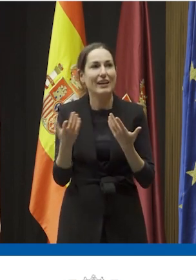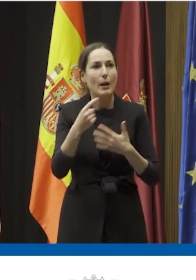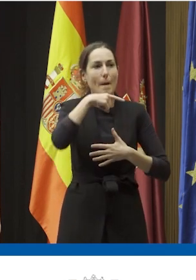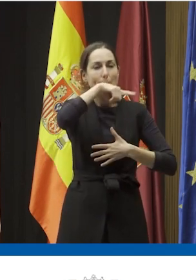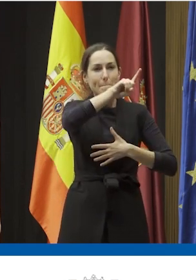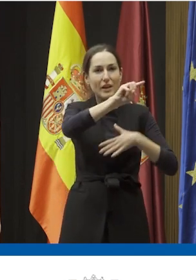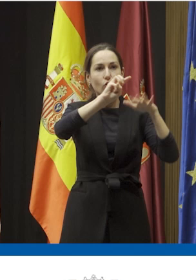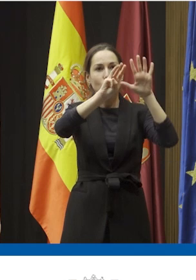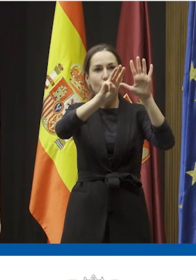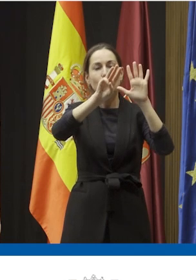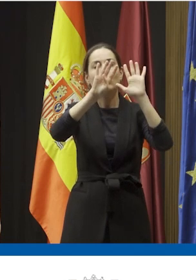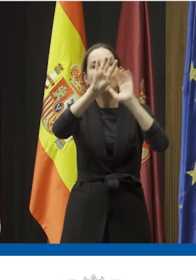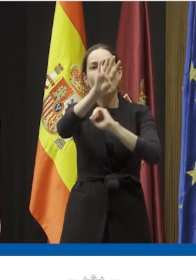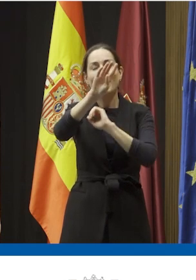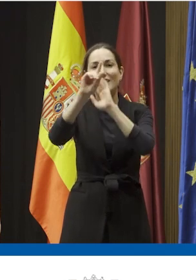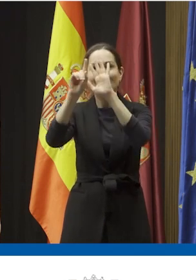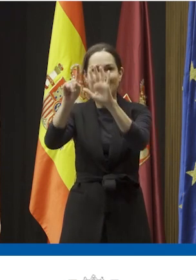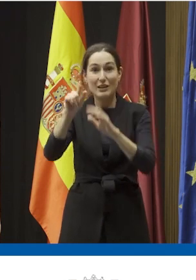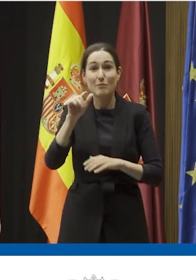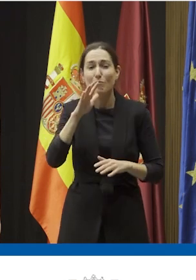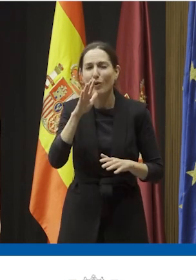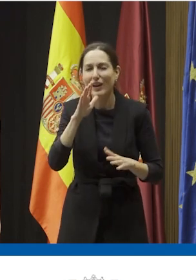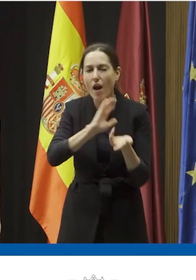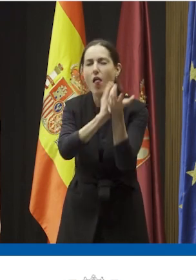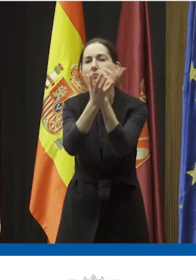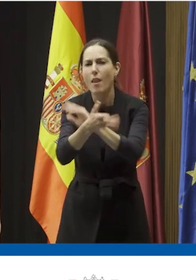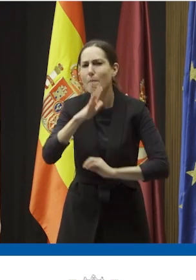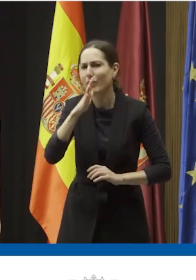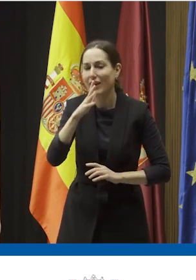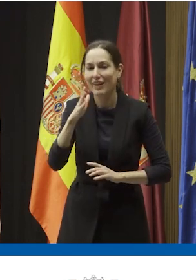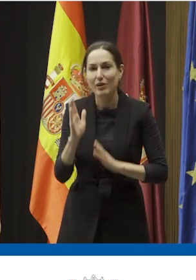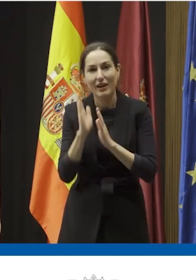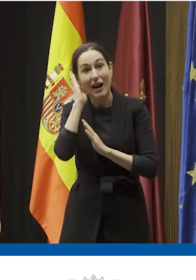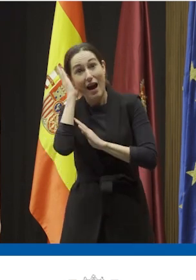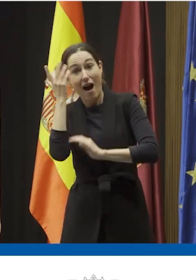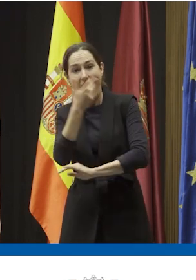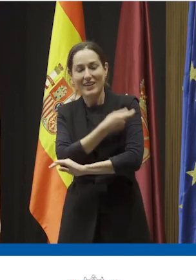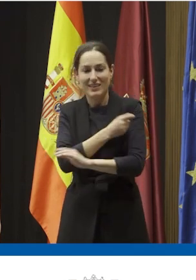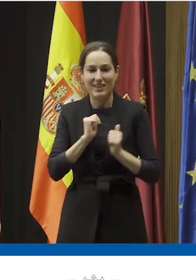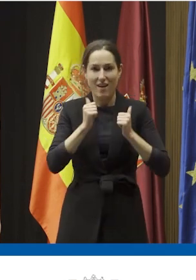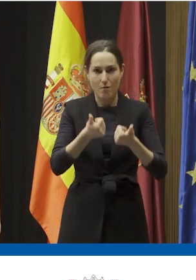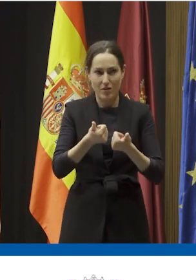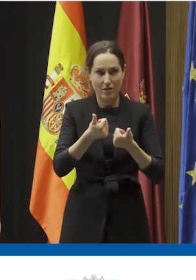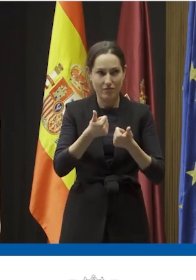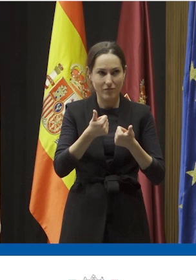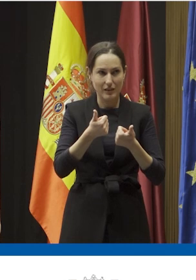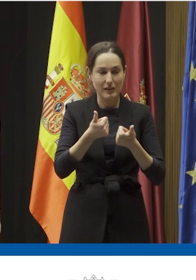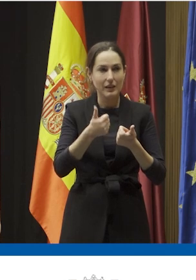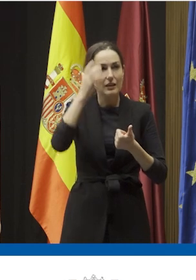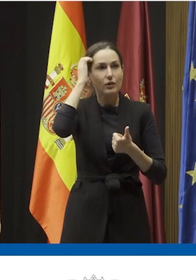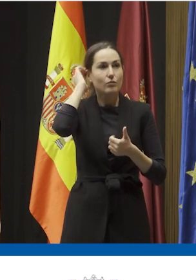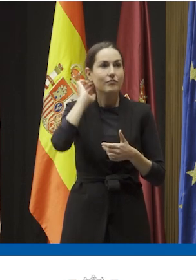1846, en el cual se pone en marcha la anestesia. Se había observado de que había feriantes que